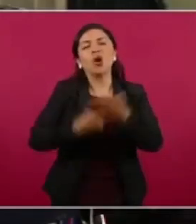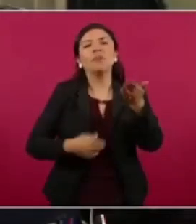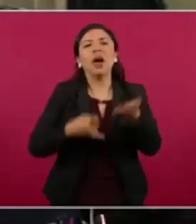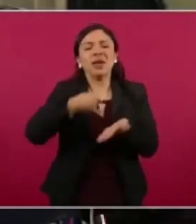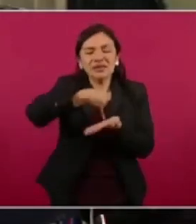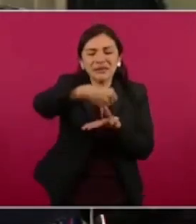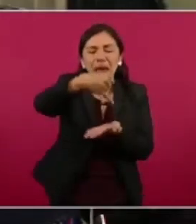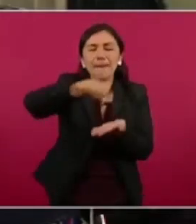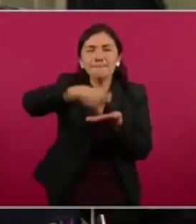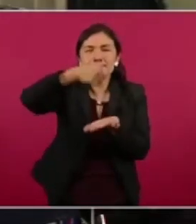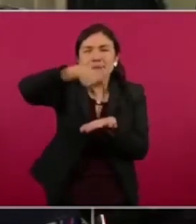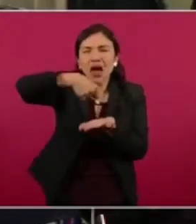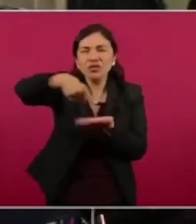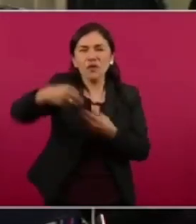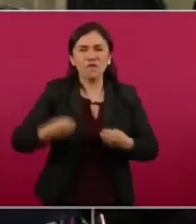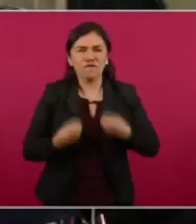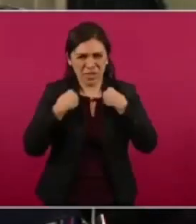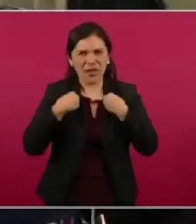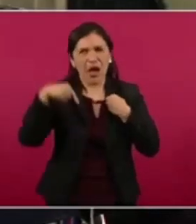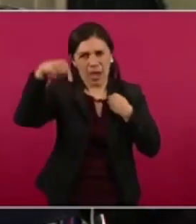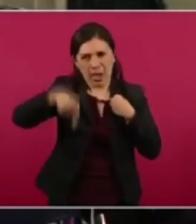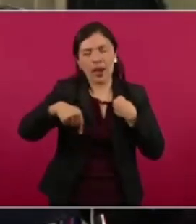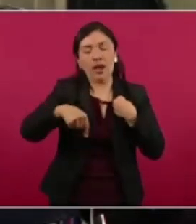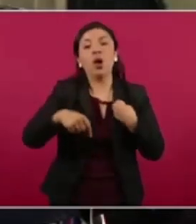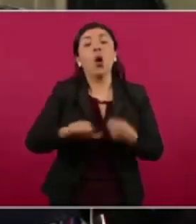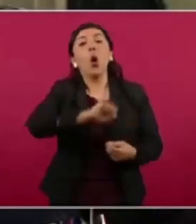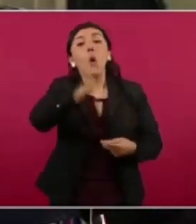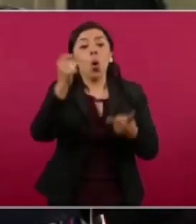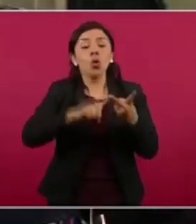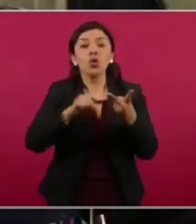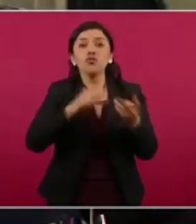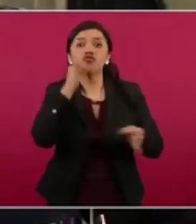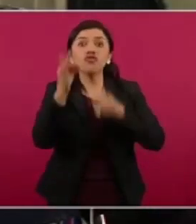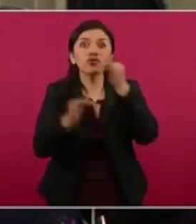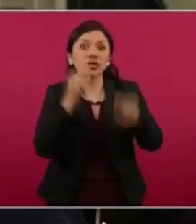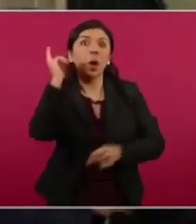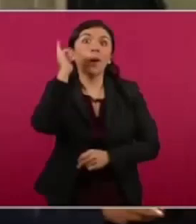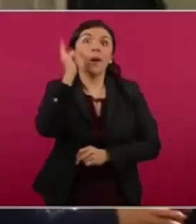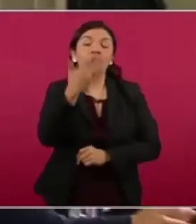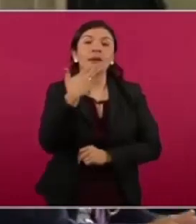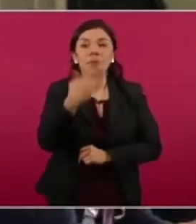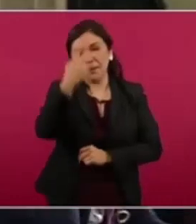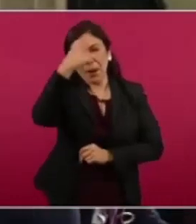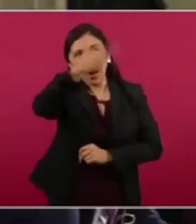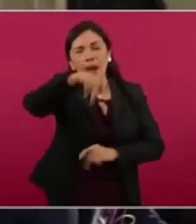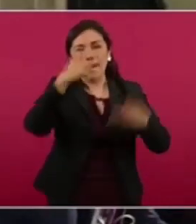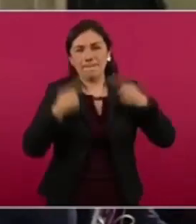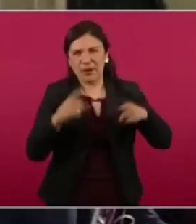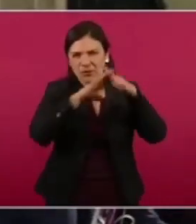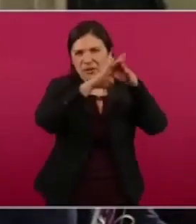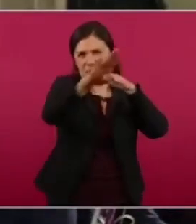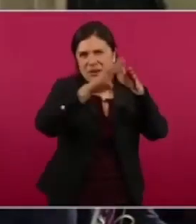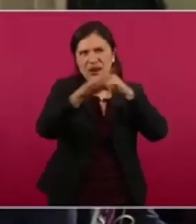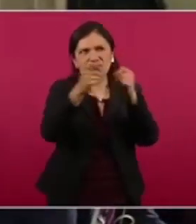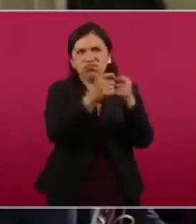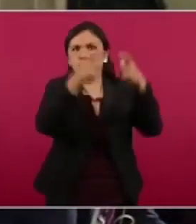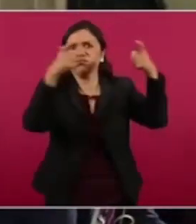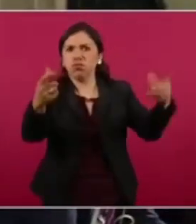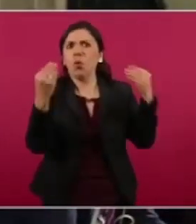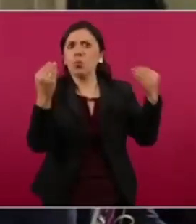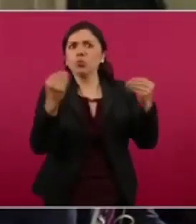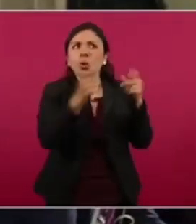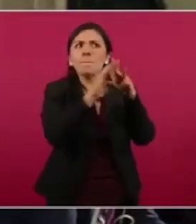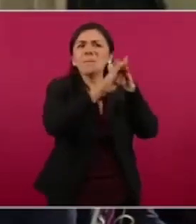en Centroamérica, y otra noticia que sería muy alentadora para los migrantes, esta comunidad muy grande en Estados